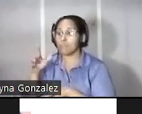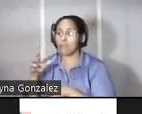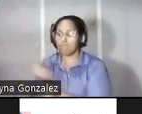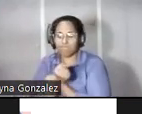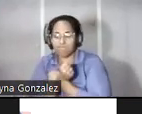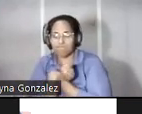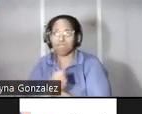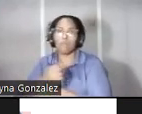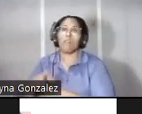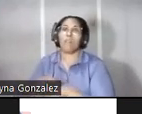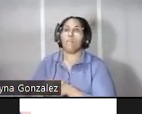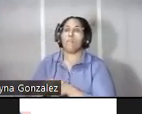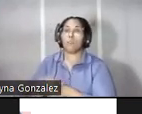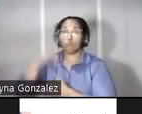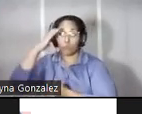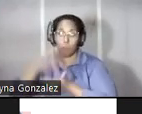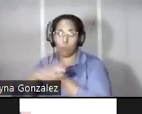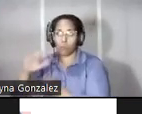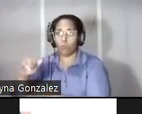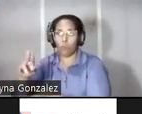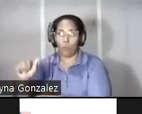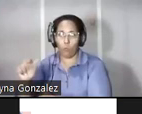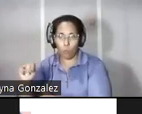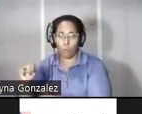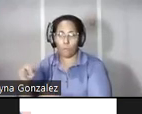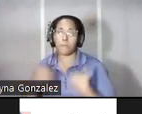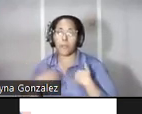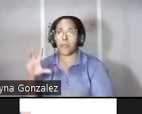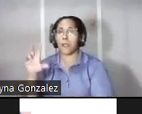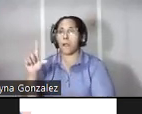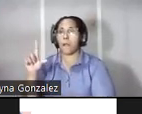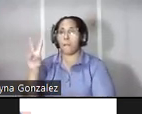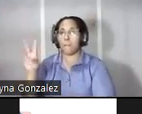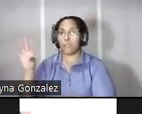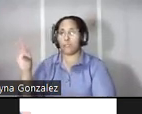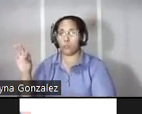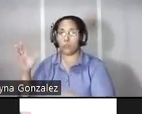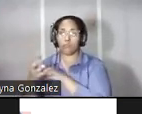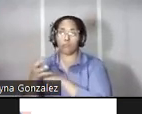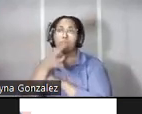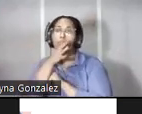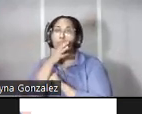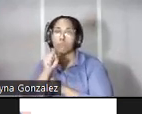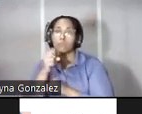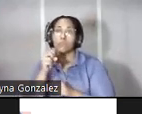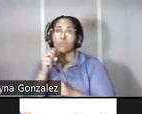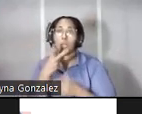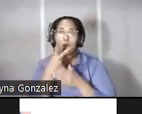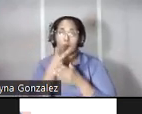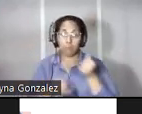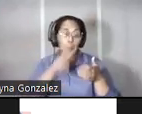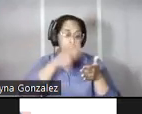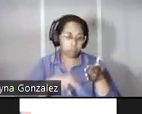esposo, que era Juan, y en ese entonces él tenía 29 años. Ambos sabían leer y